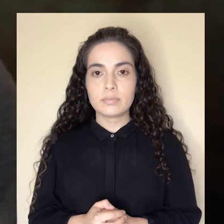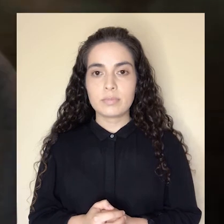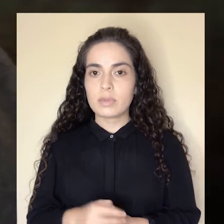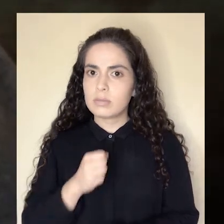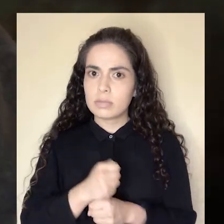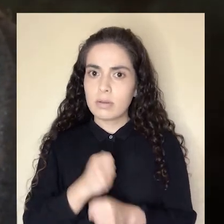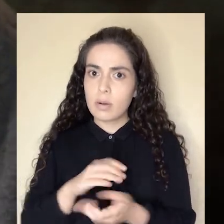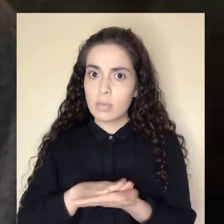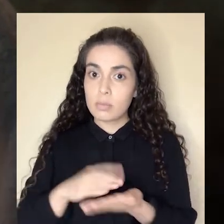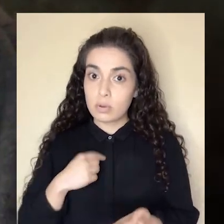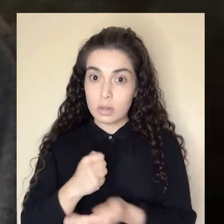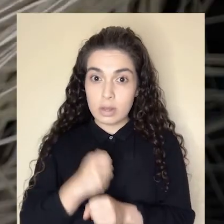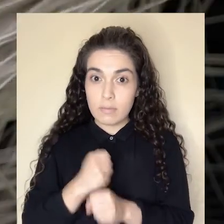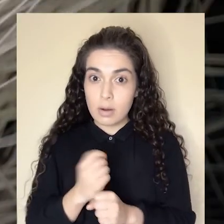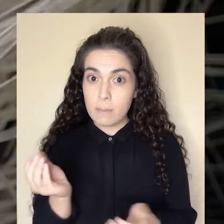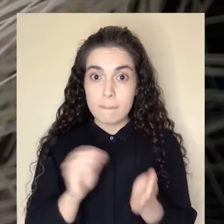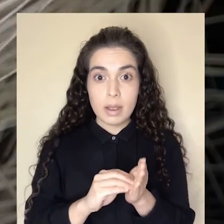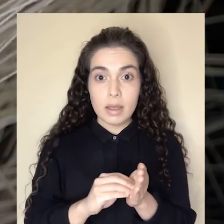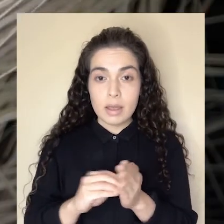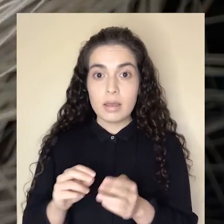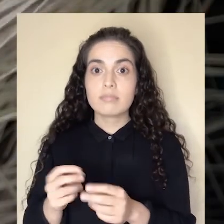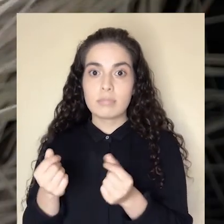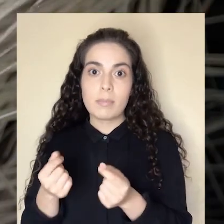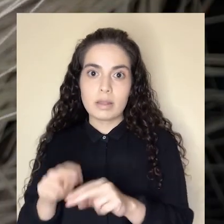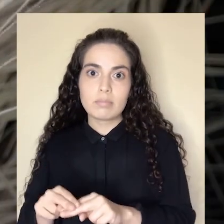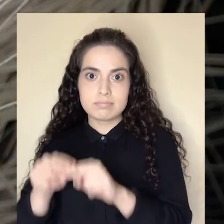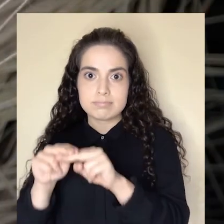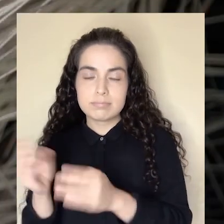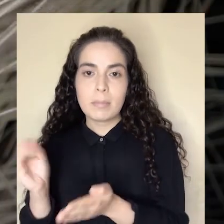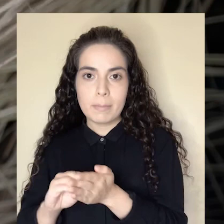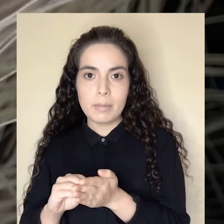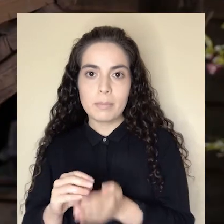para poder, si yo más trabajo, más gato. Eso es lo que